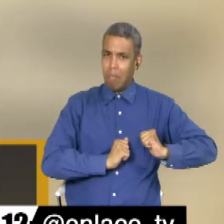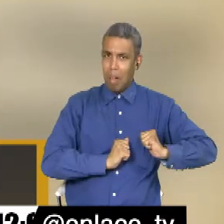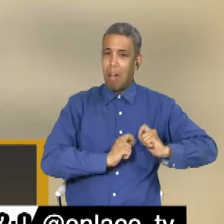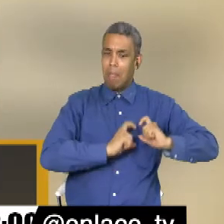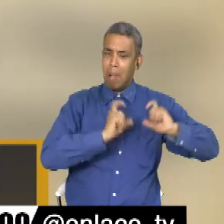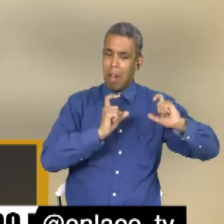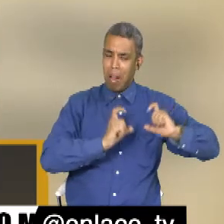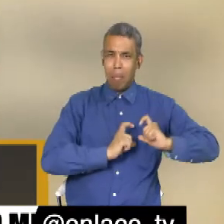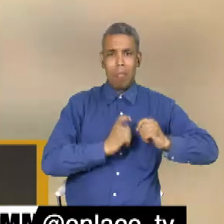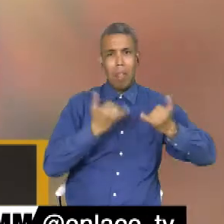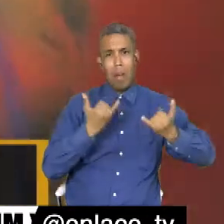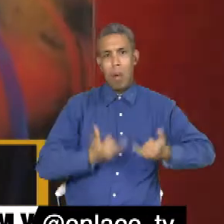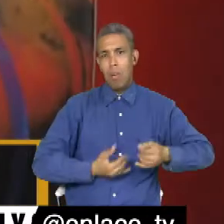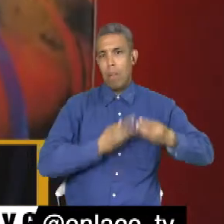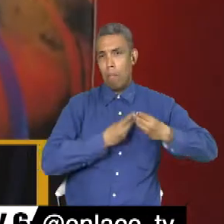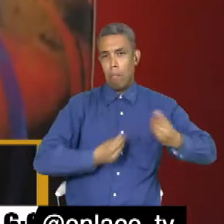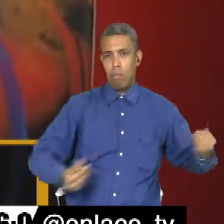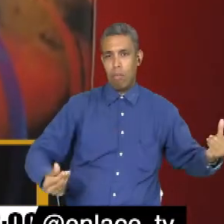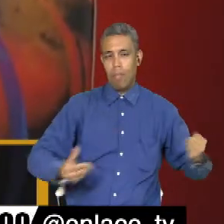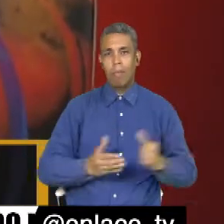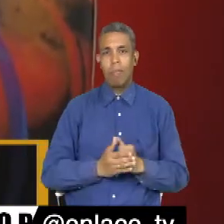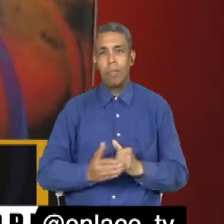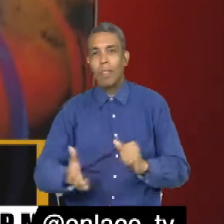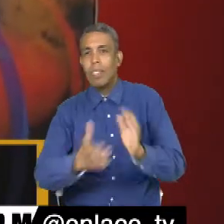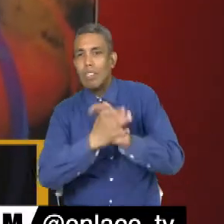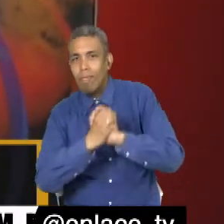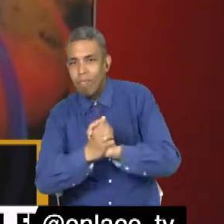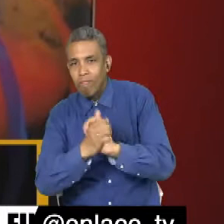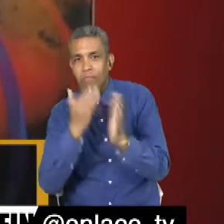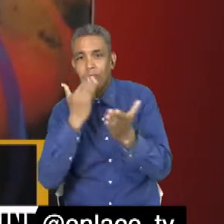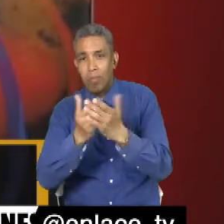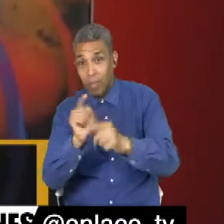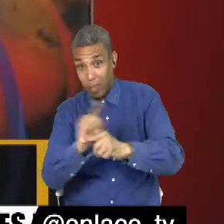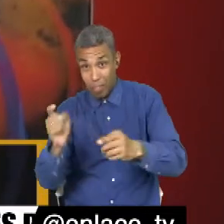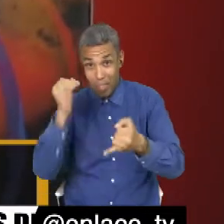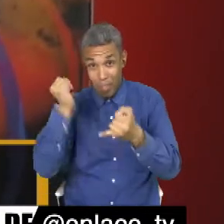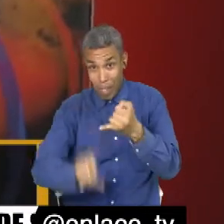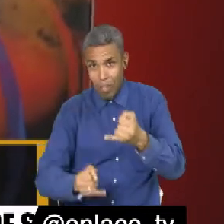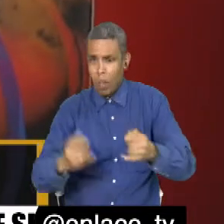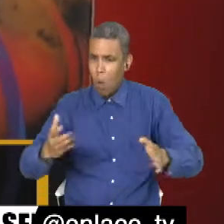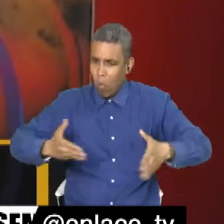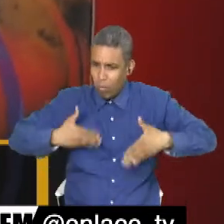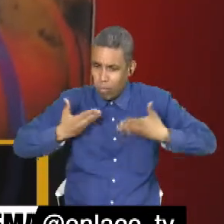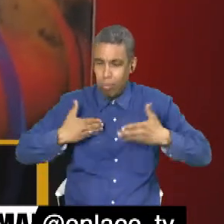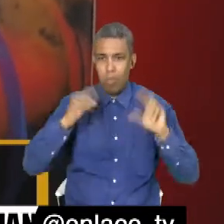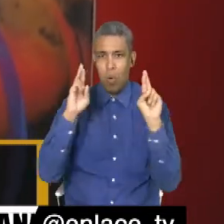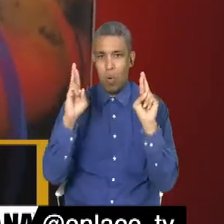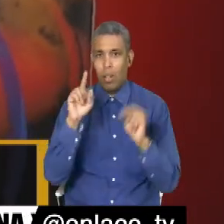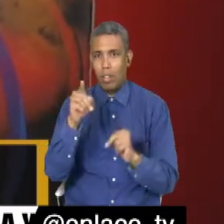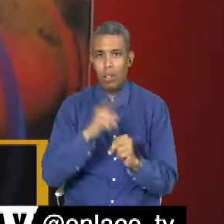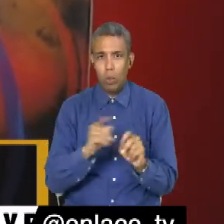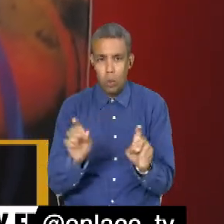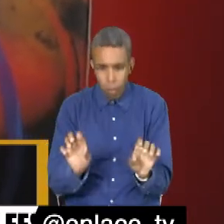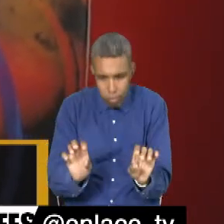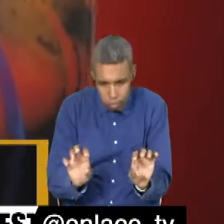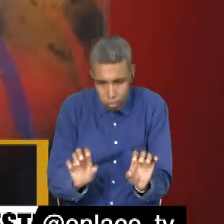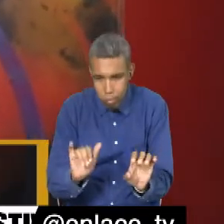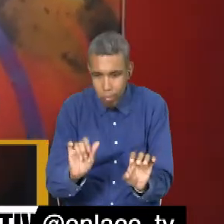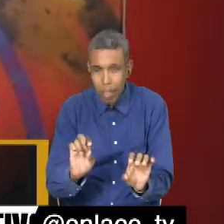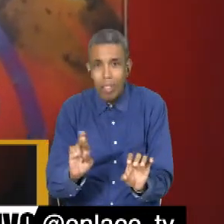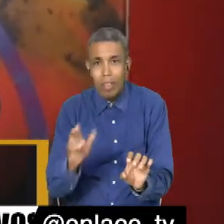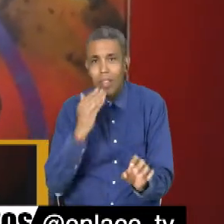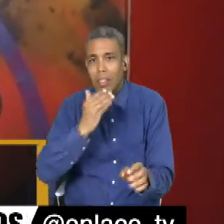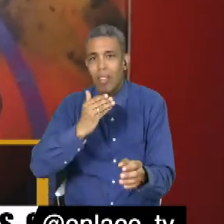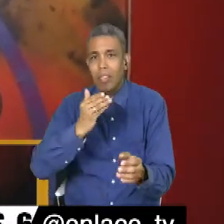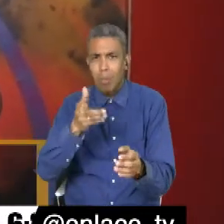me juraste. Un abrazo para todos ustedes, un feliz fin de semana. Quédense con toda la programación de Yariguíes Estéreo 102.7. Un abrazo para todos